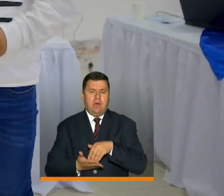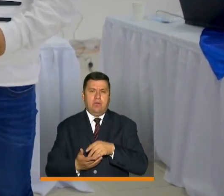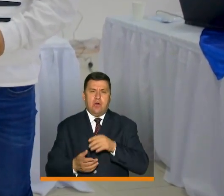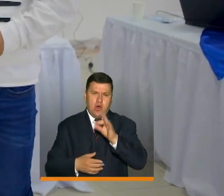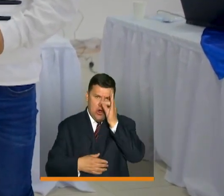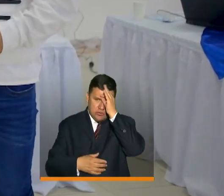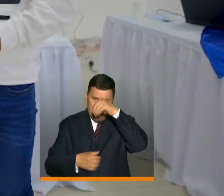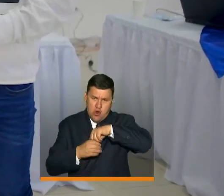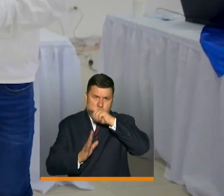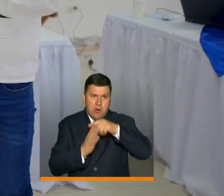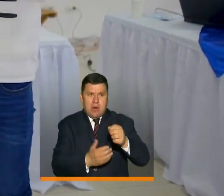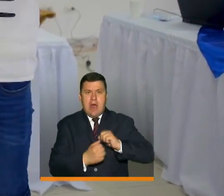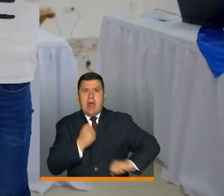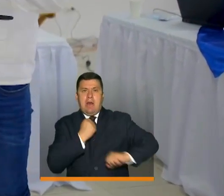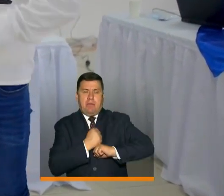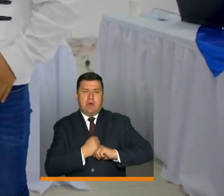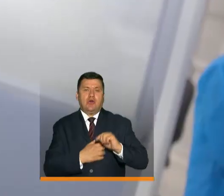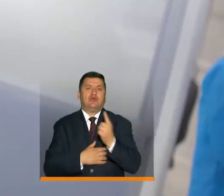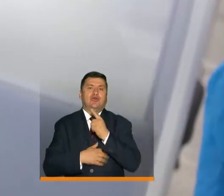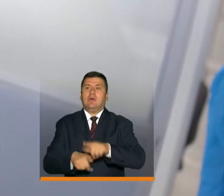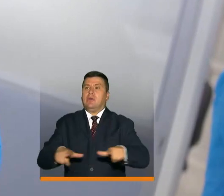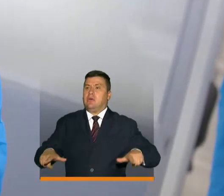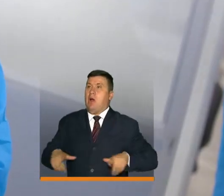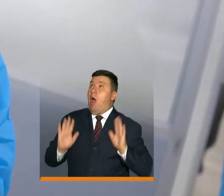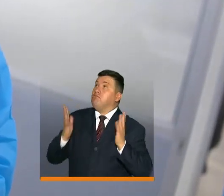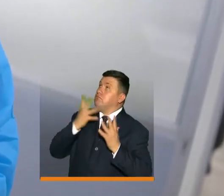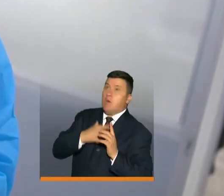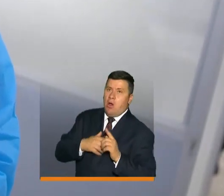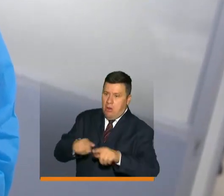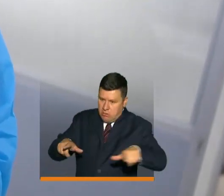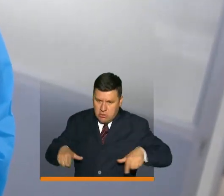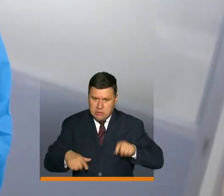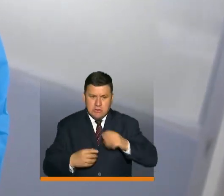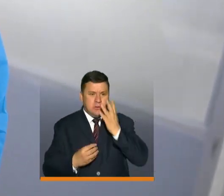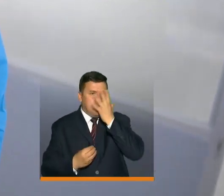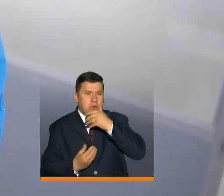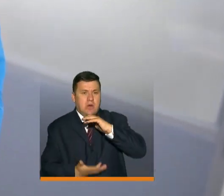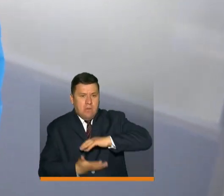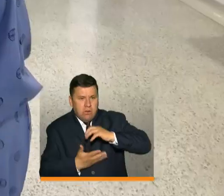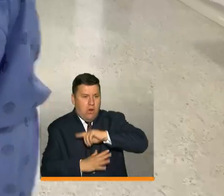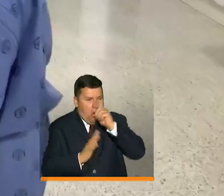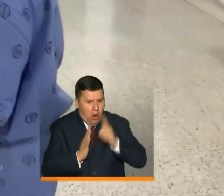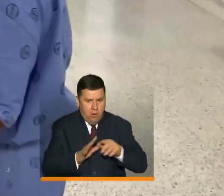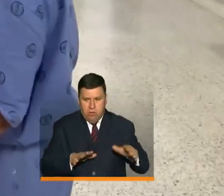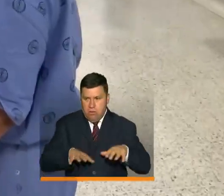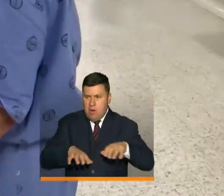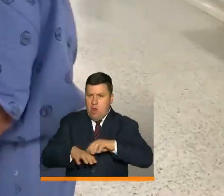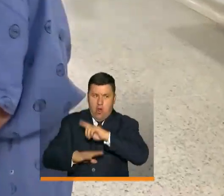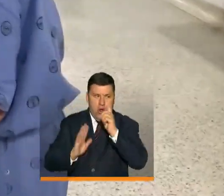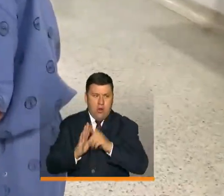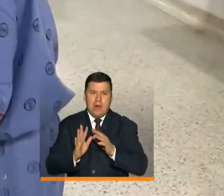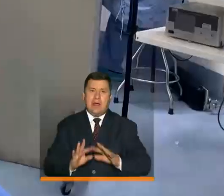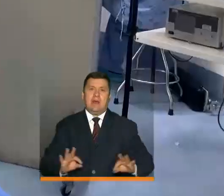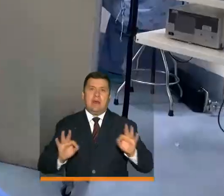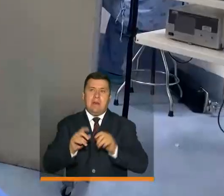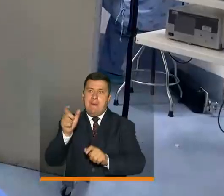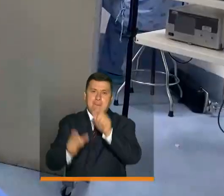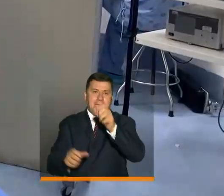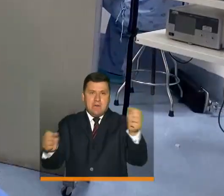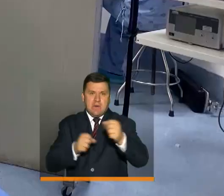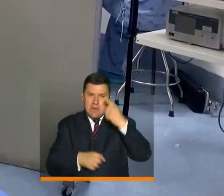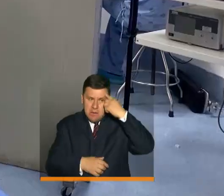capacidad hospitalaria, que no solamente son instalaciones físicas, sino también los equipos que se necesitan, pero lo más importante es el recurso humano,